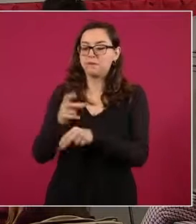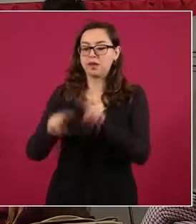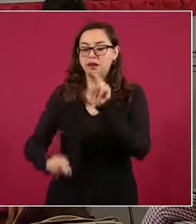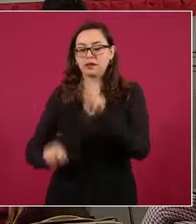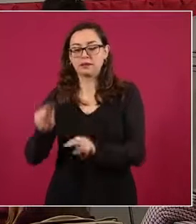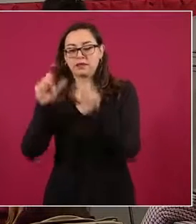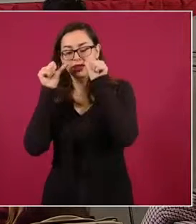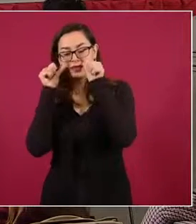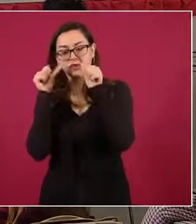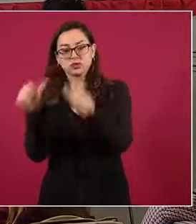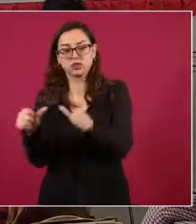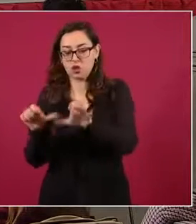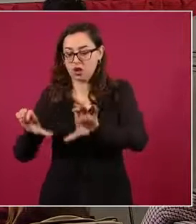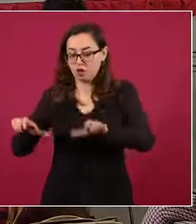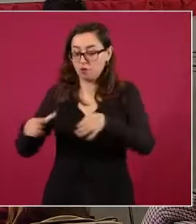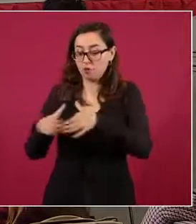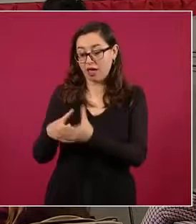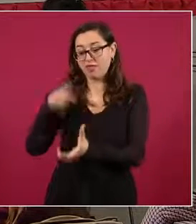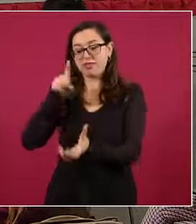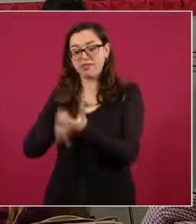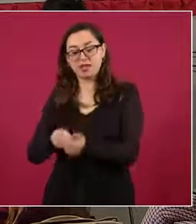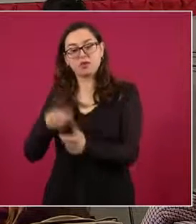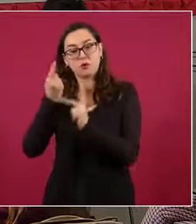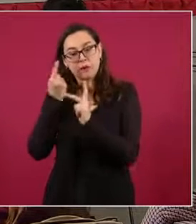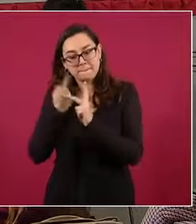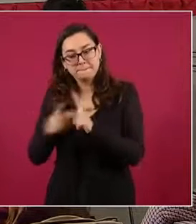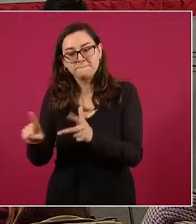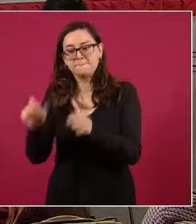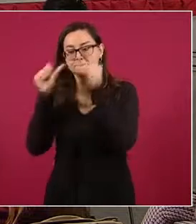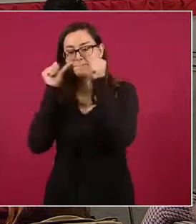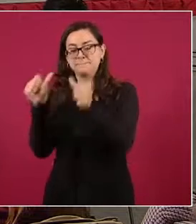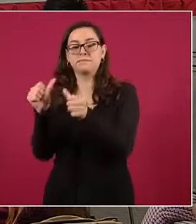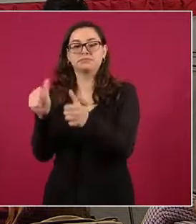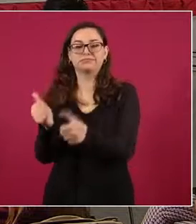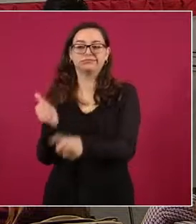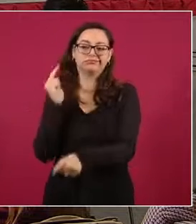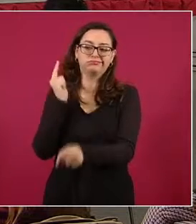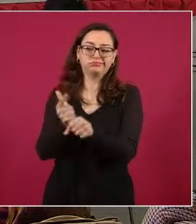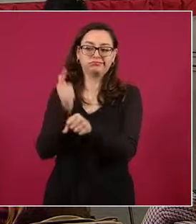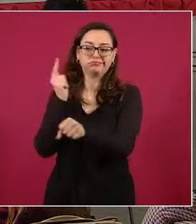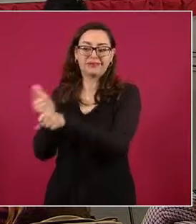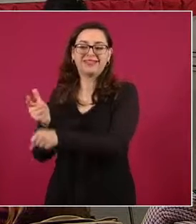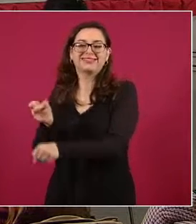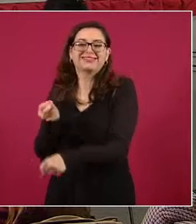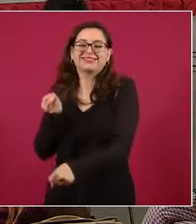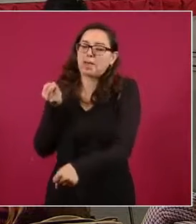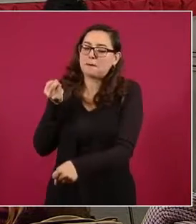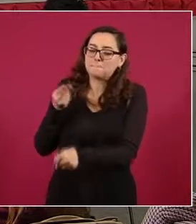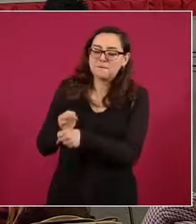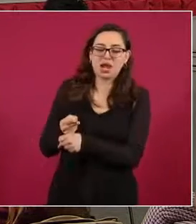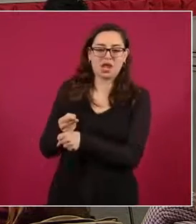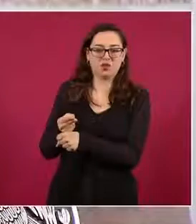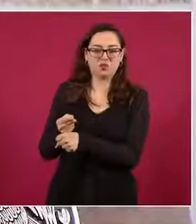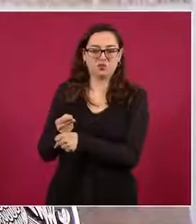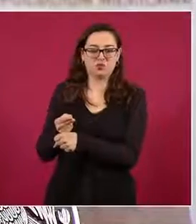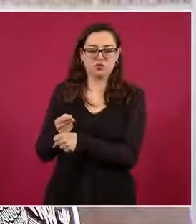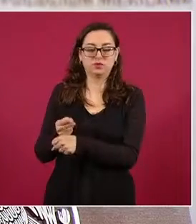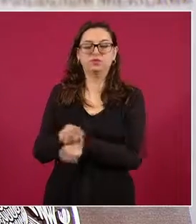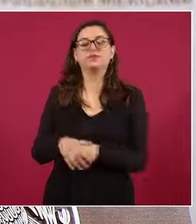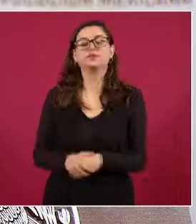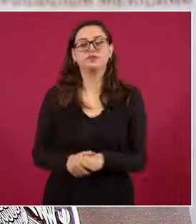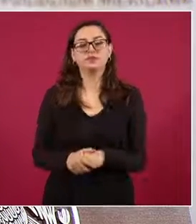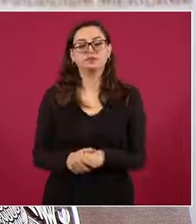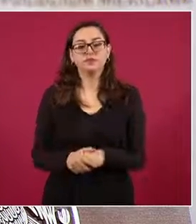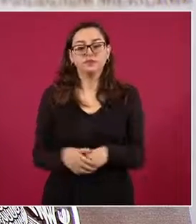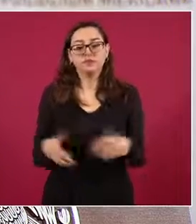en los servicios comunitarios, para poder tener la detección más oportuna posible de los padecimientos de salud mental.